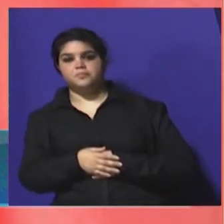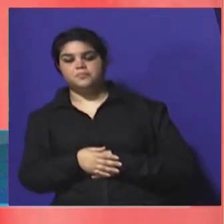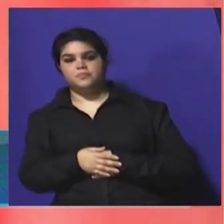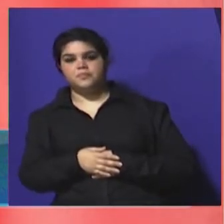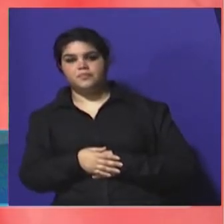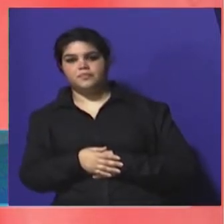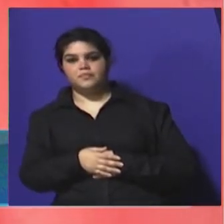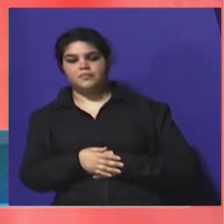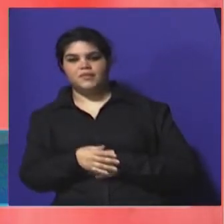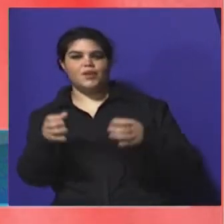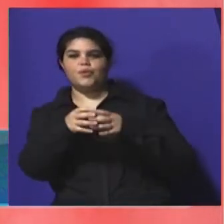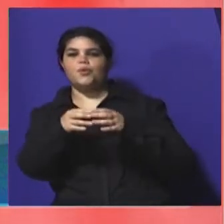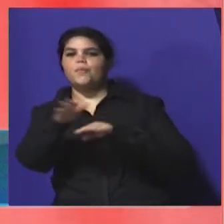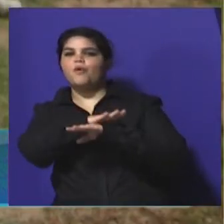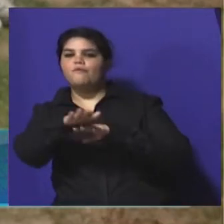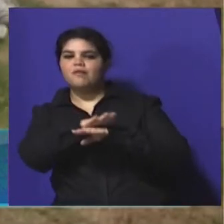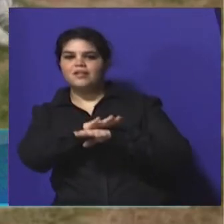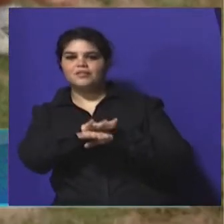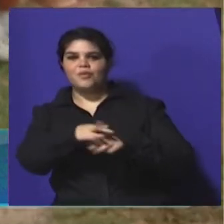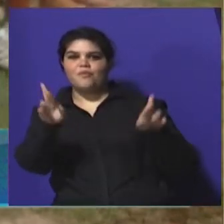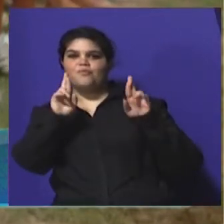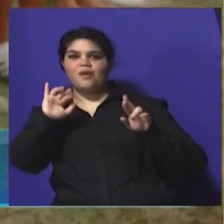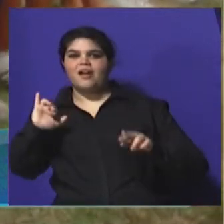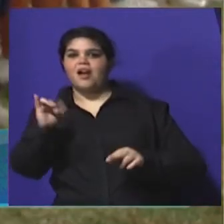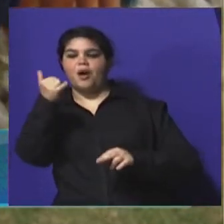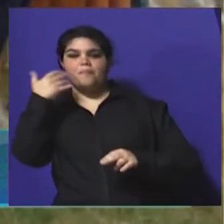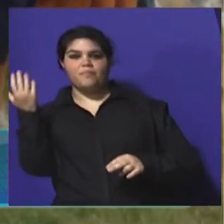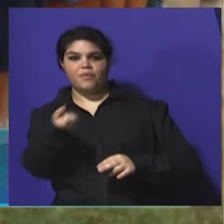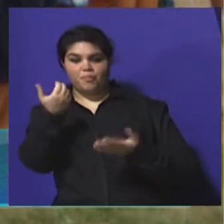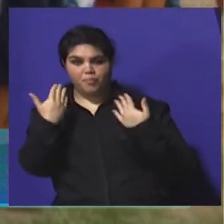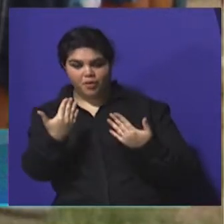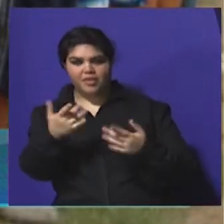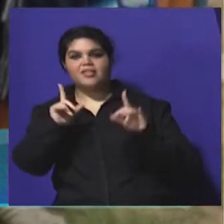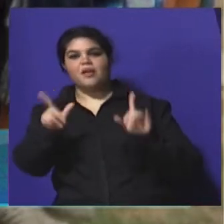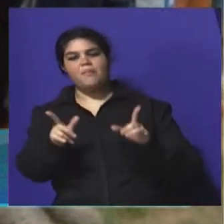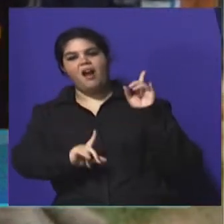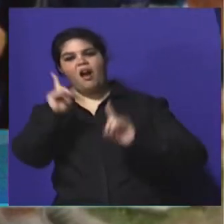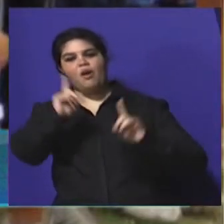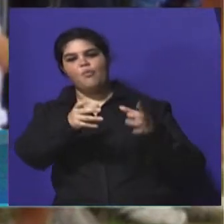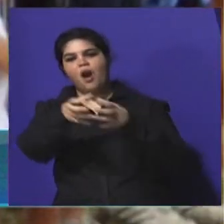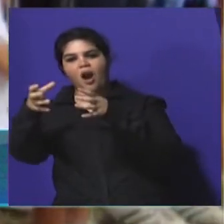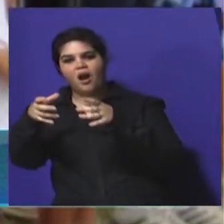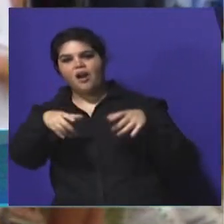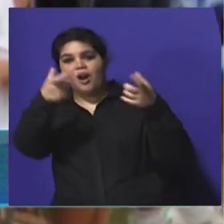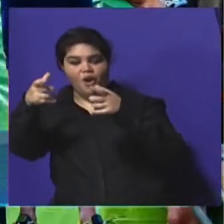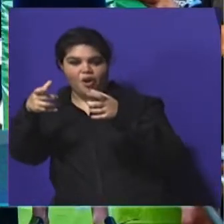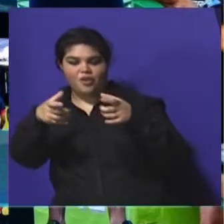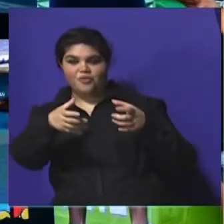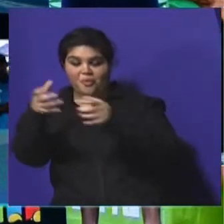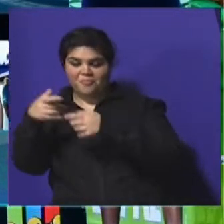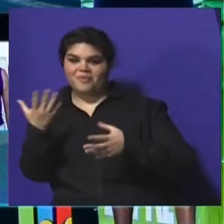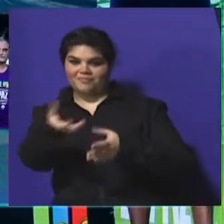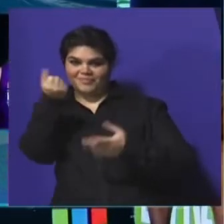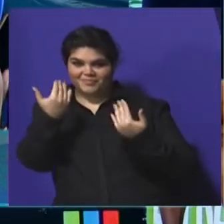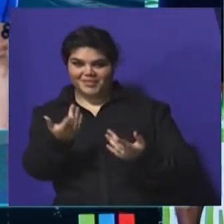y la fortuna de salir campeón argentino subcampeón ganará alguna que otra copa continental la verdad